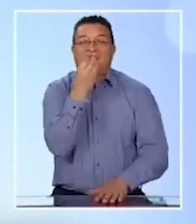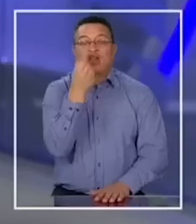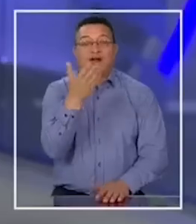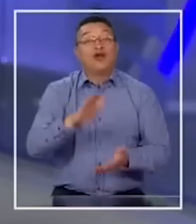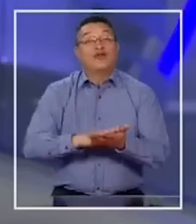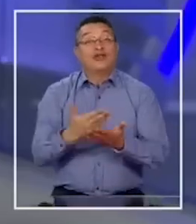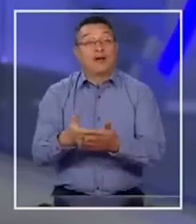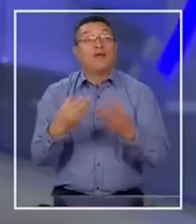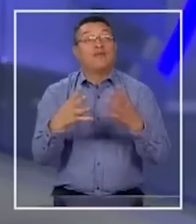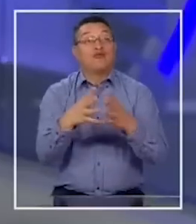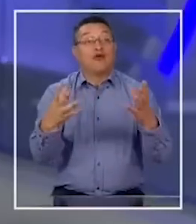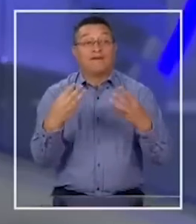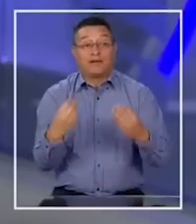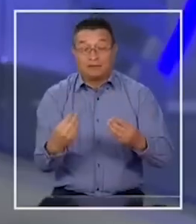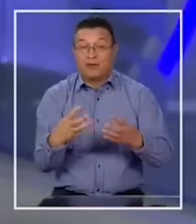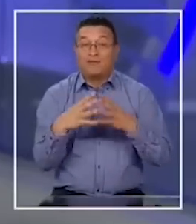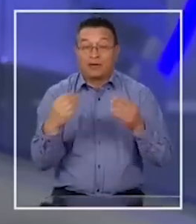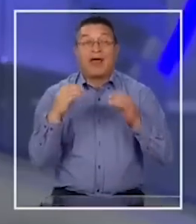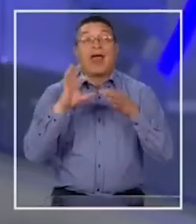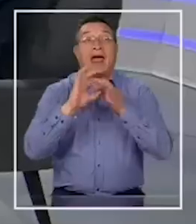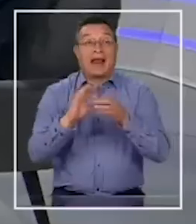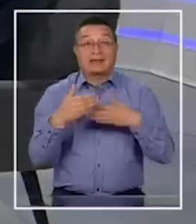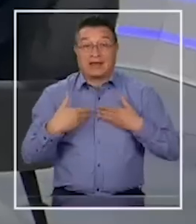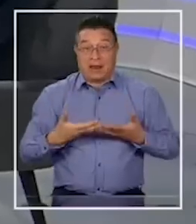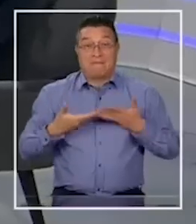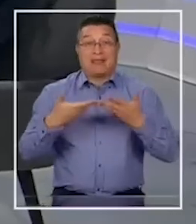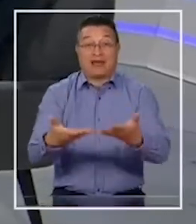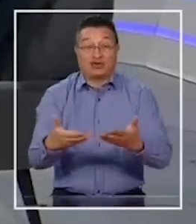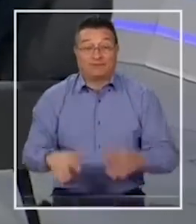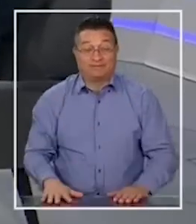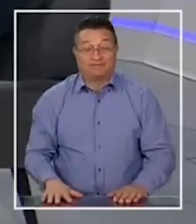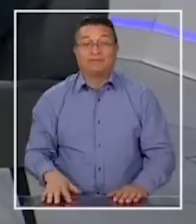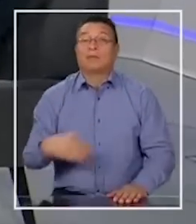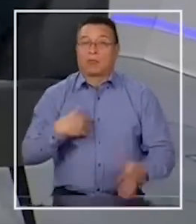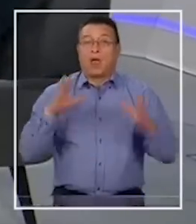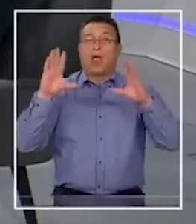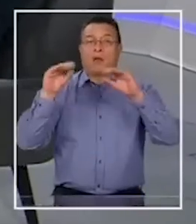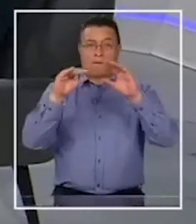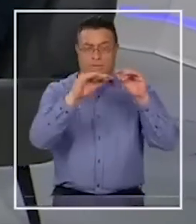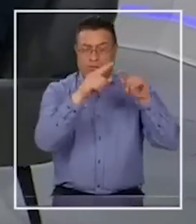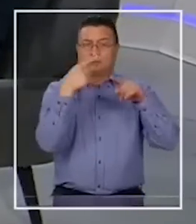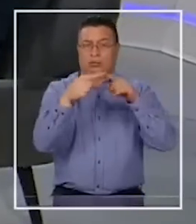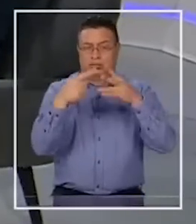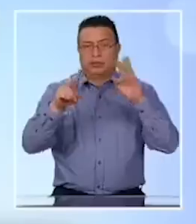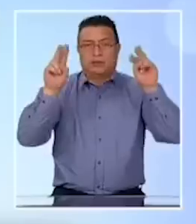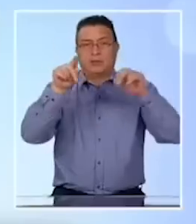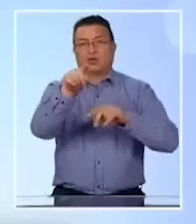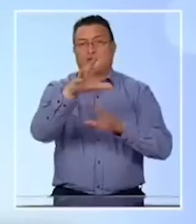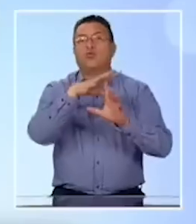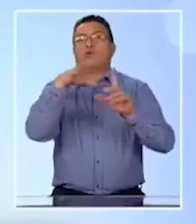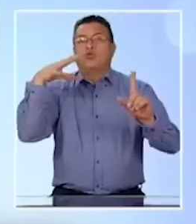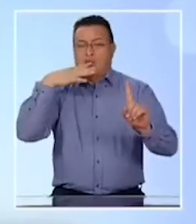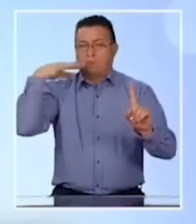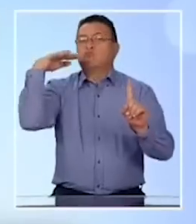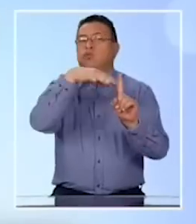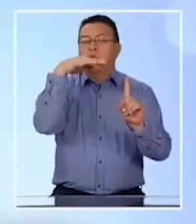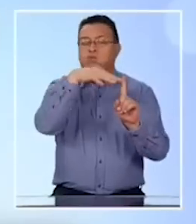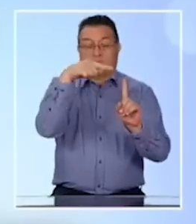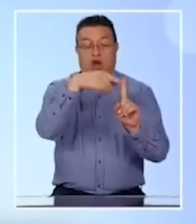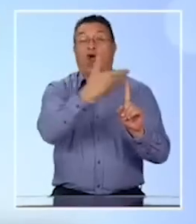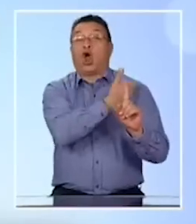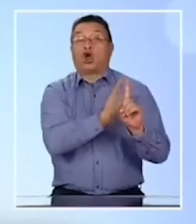días Muchas gracias por la invitación Bueno vamos a hablar de hartos temas pero quiero preguntarle primero a usted que ha sido muy crítico del gobierno